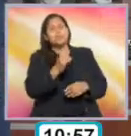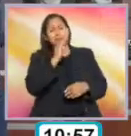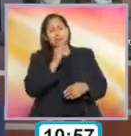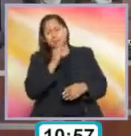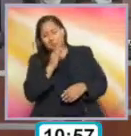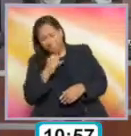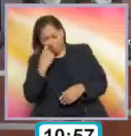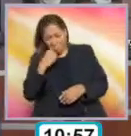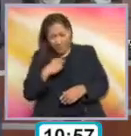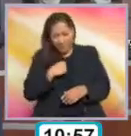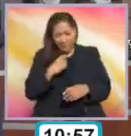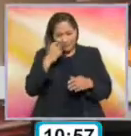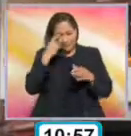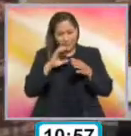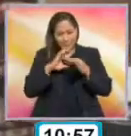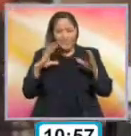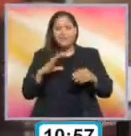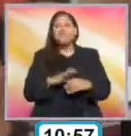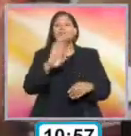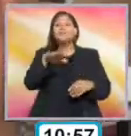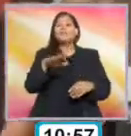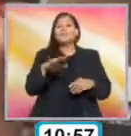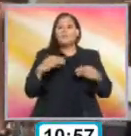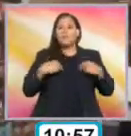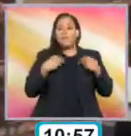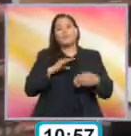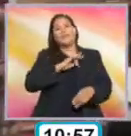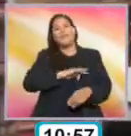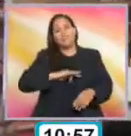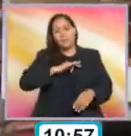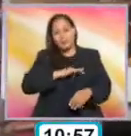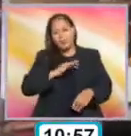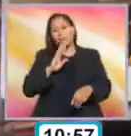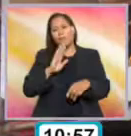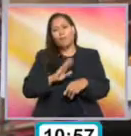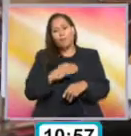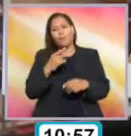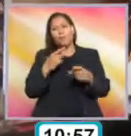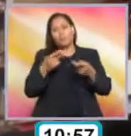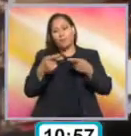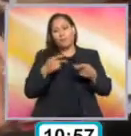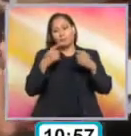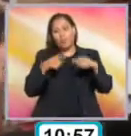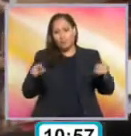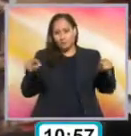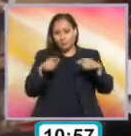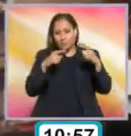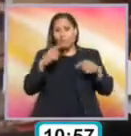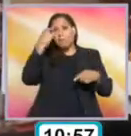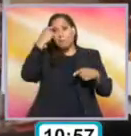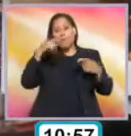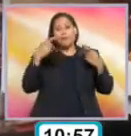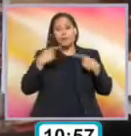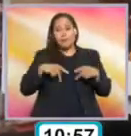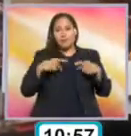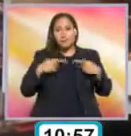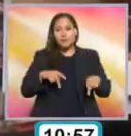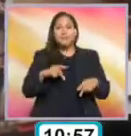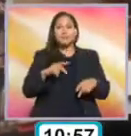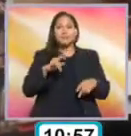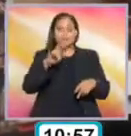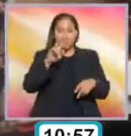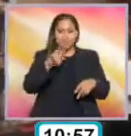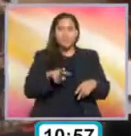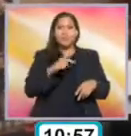a llorar. Oigan, muchachos, muchas felicidades por hacer música para gente que realmente